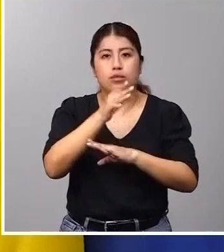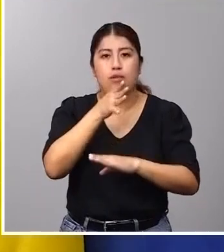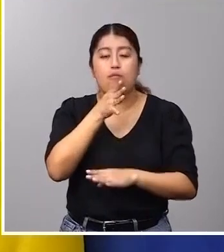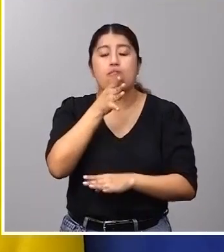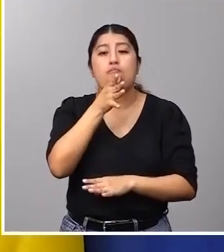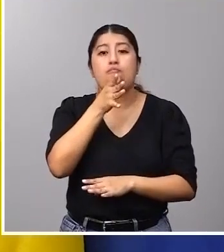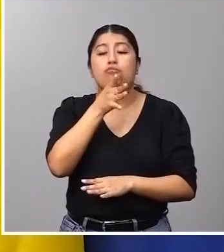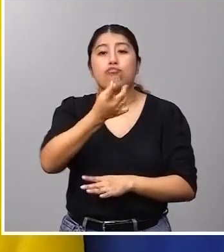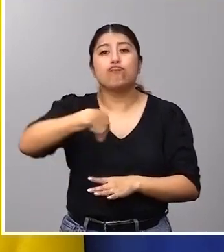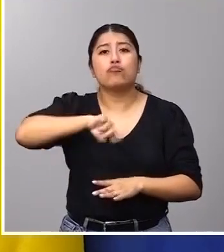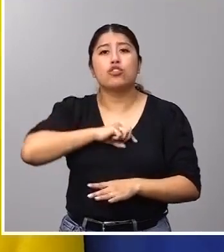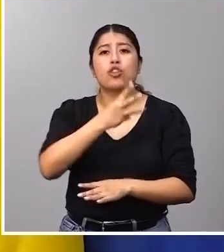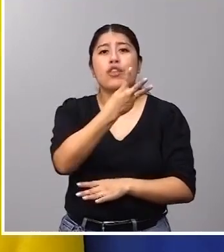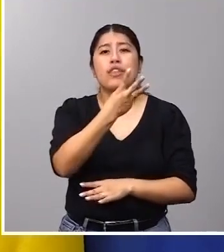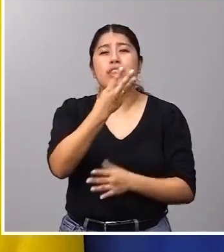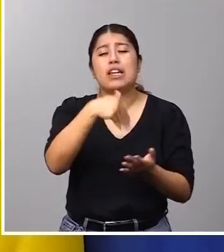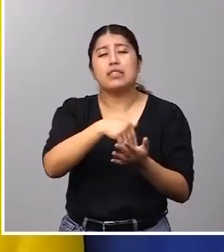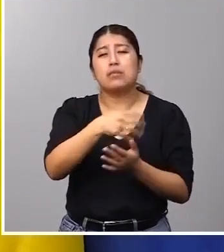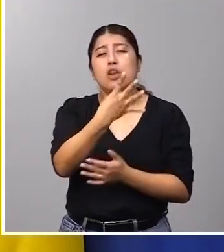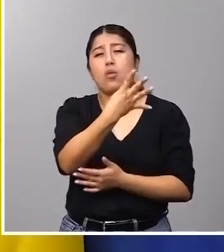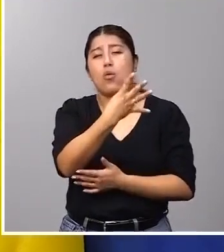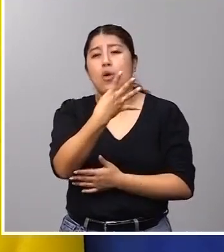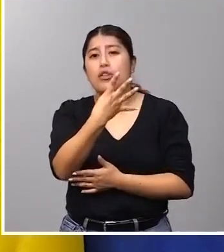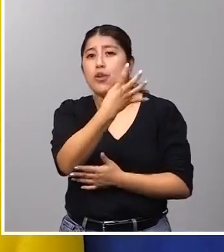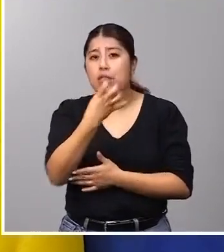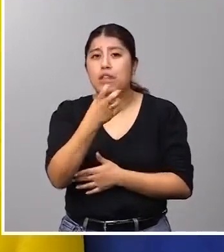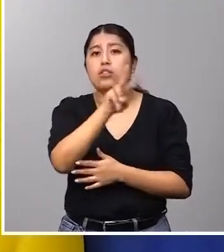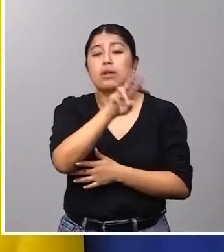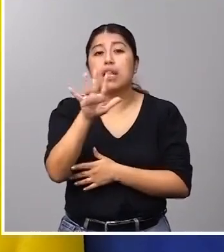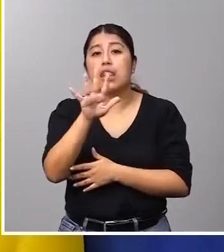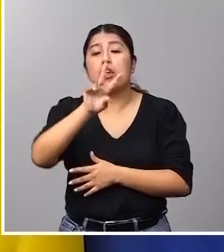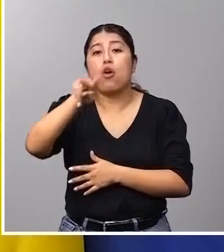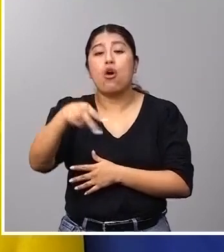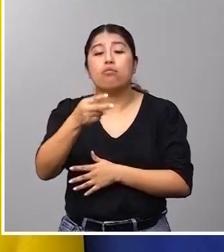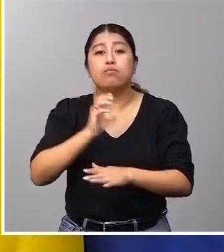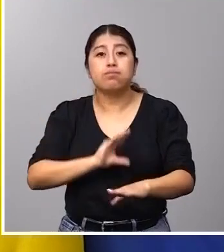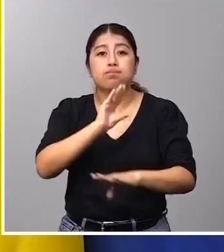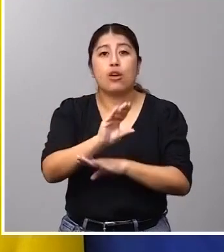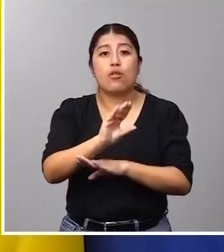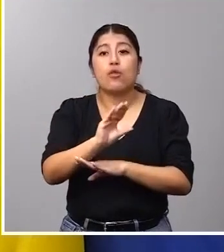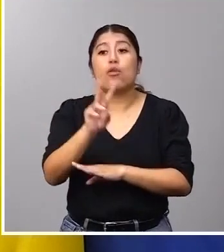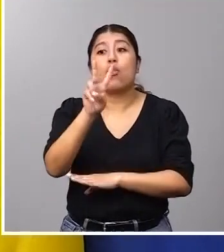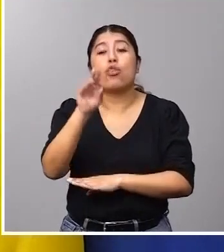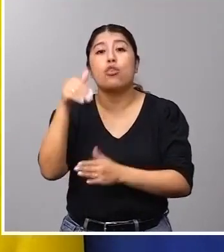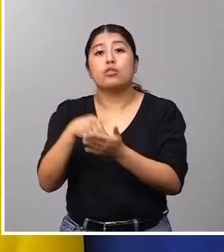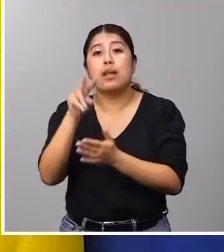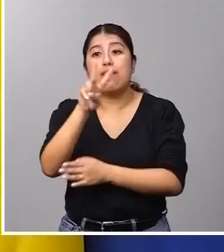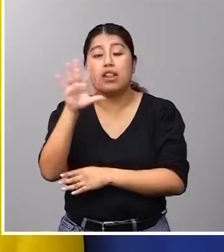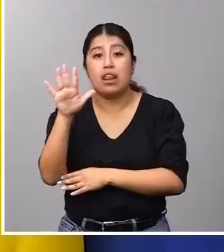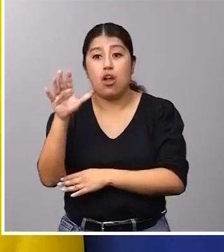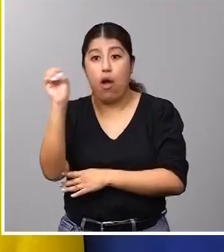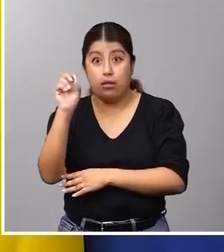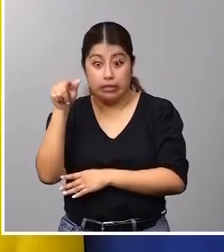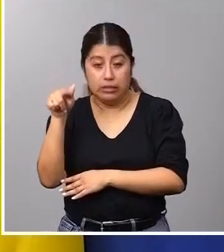desplegar más de 3,425 proyectos antes de la finalización del 2025 y también en